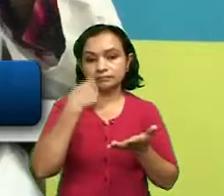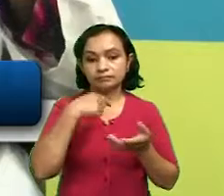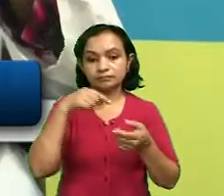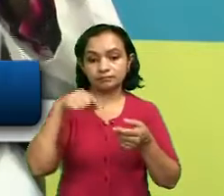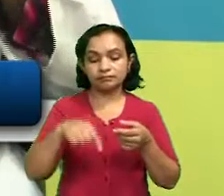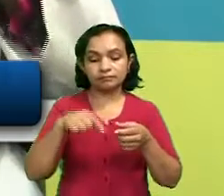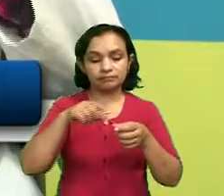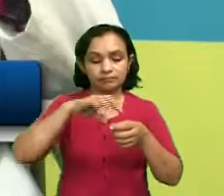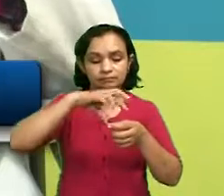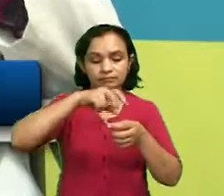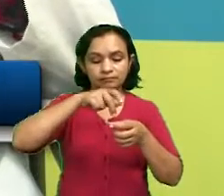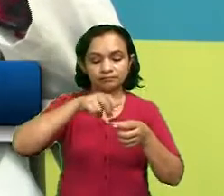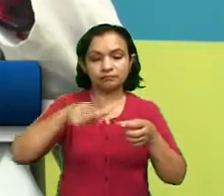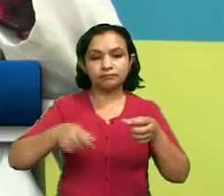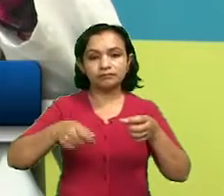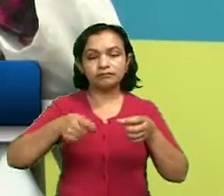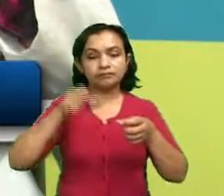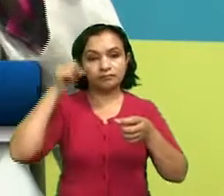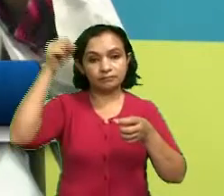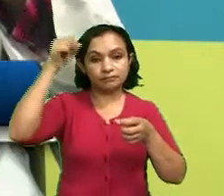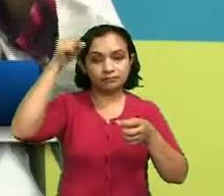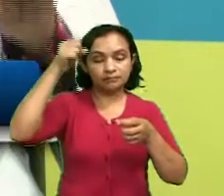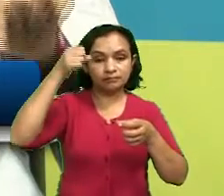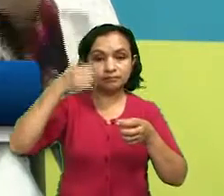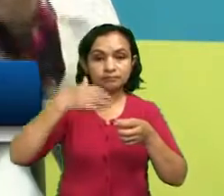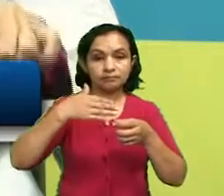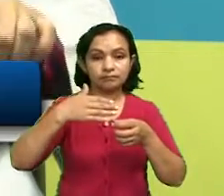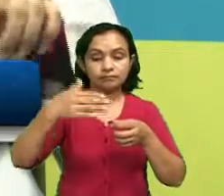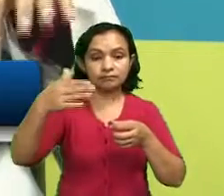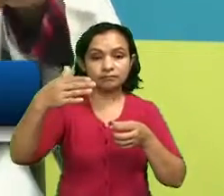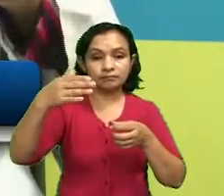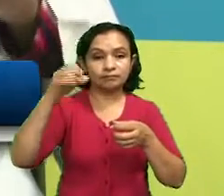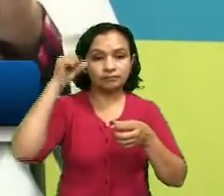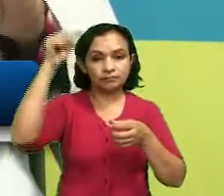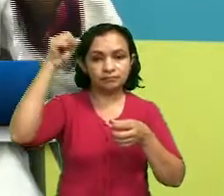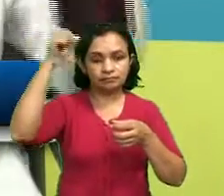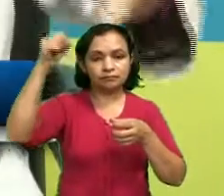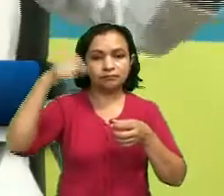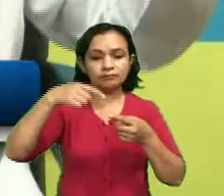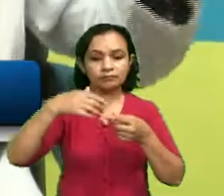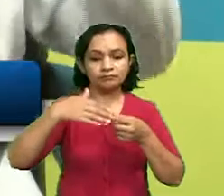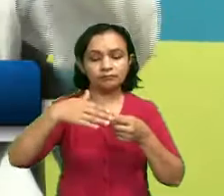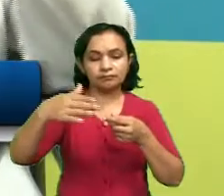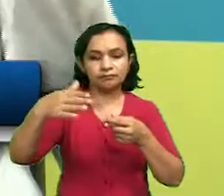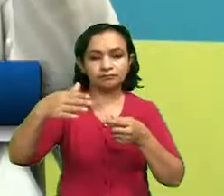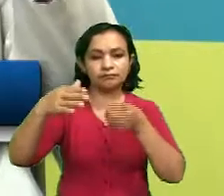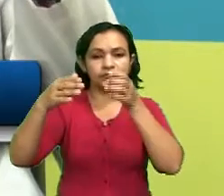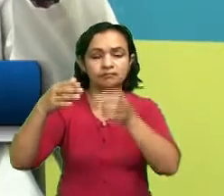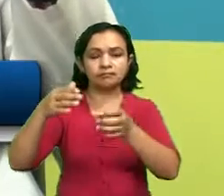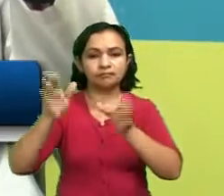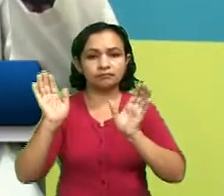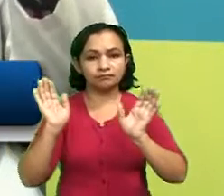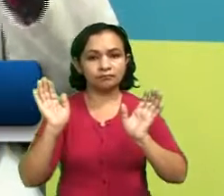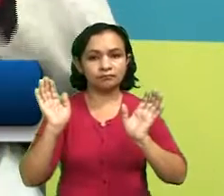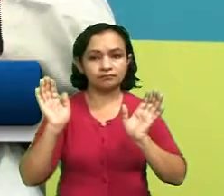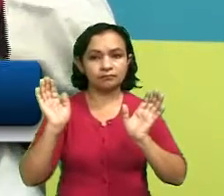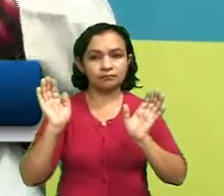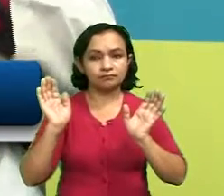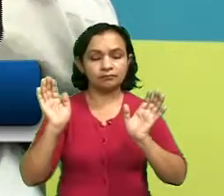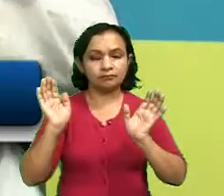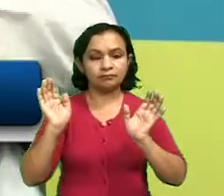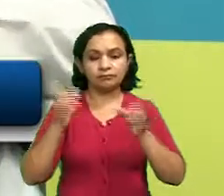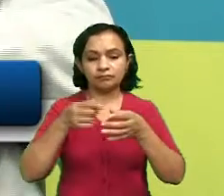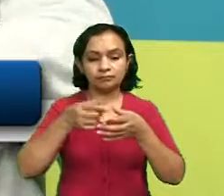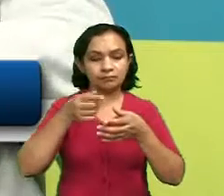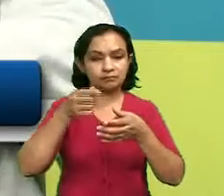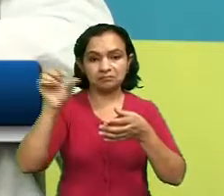ahorita en el mes de julio y se vencía en julio, y yo lo tengo afuera en la despensa, ese